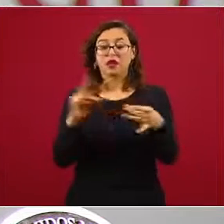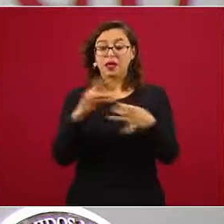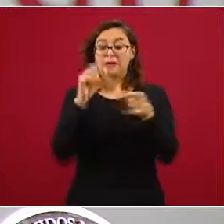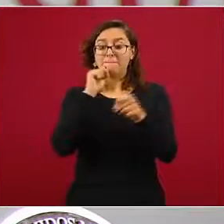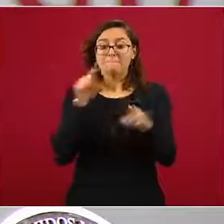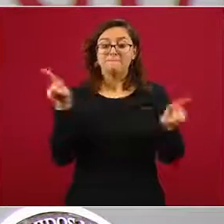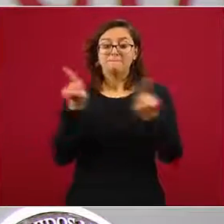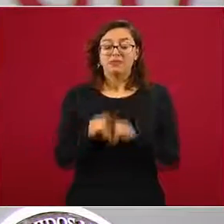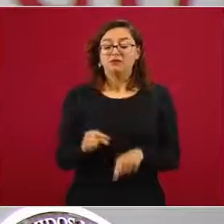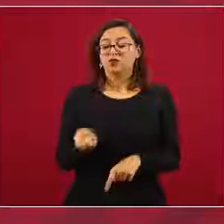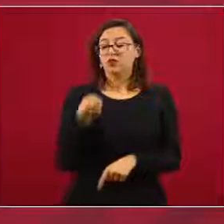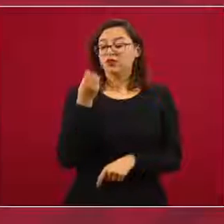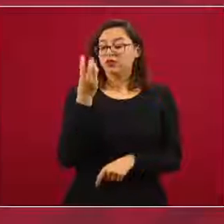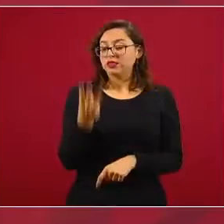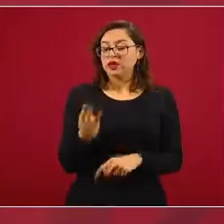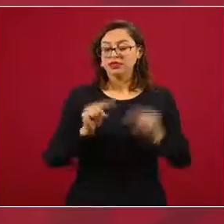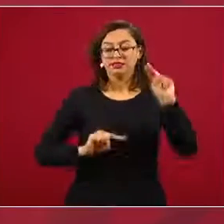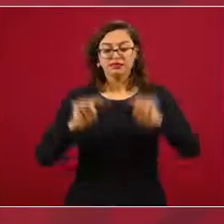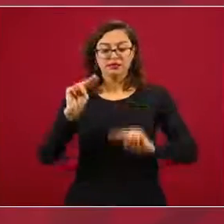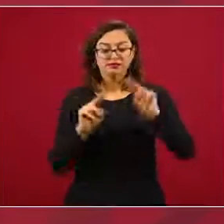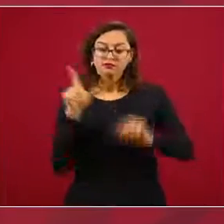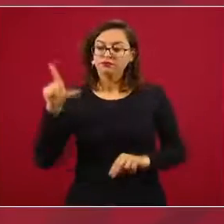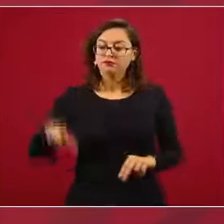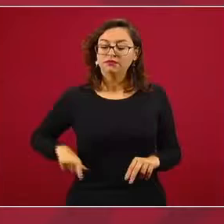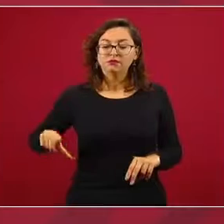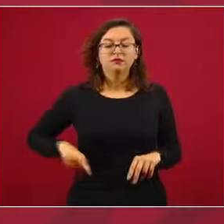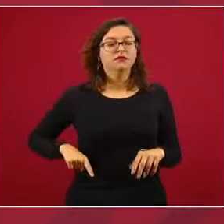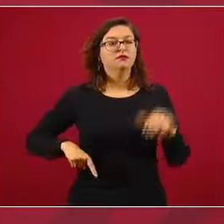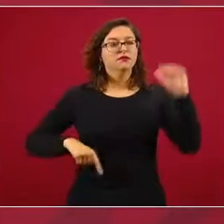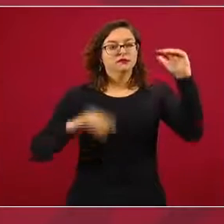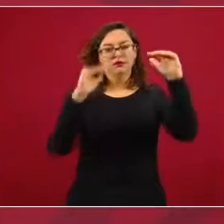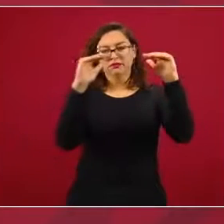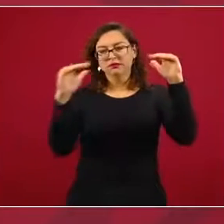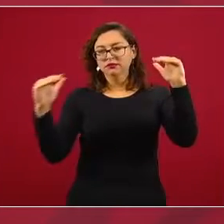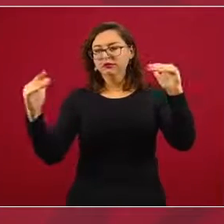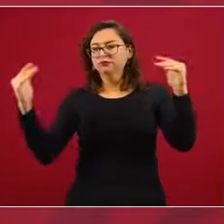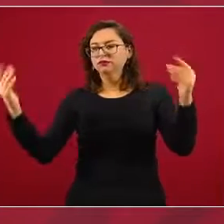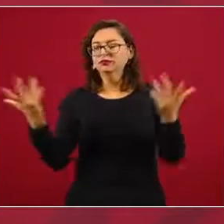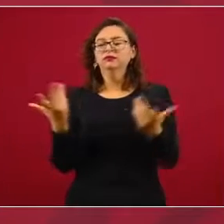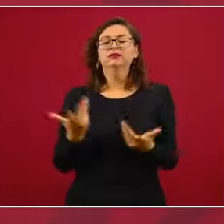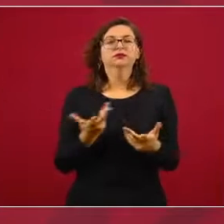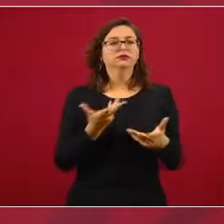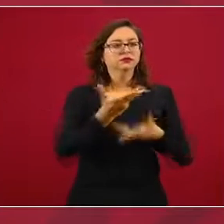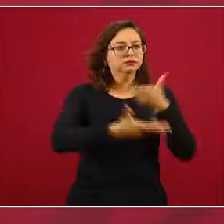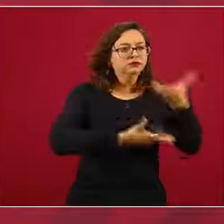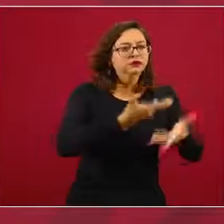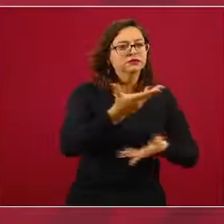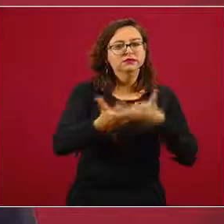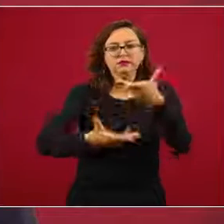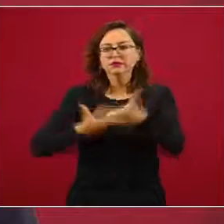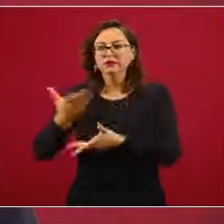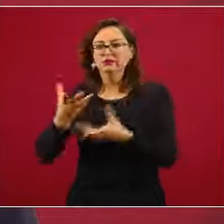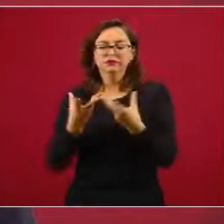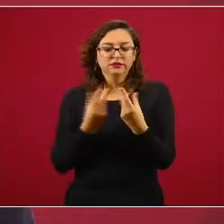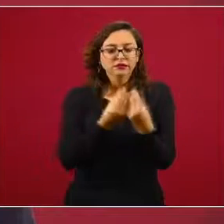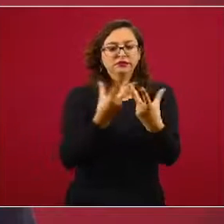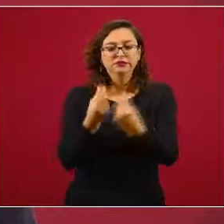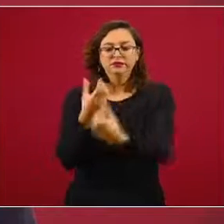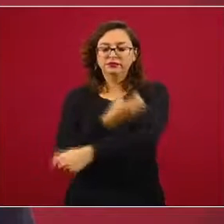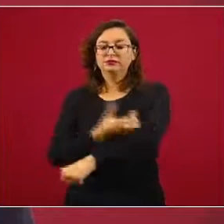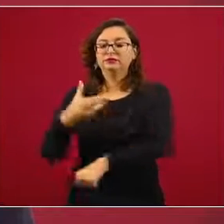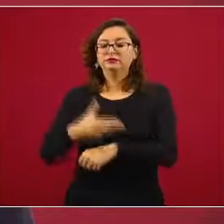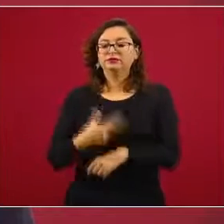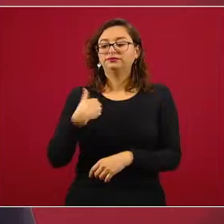de gobierno. Tendremos mañana, acompañaremos a algunos servidores y servidores públicos al